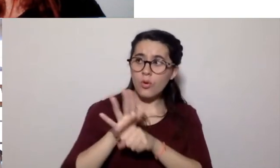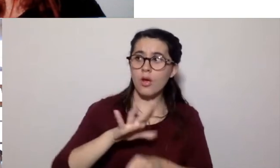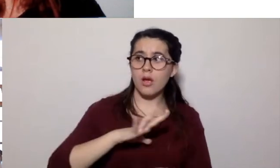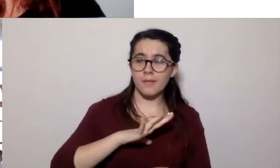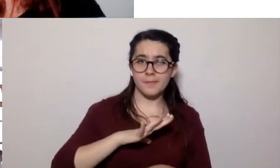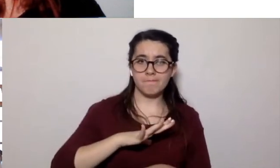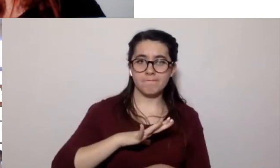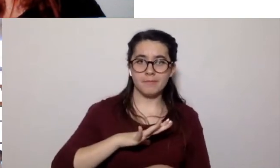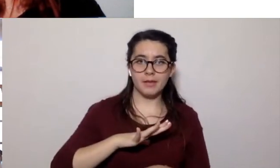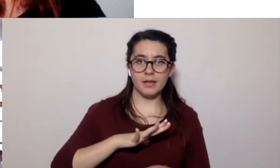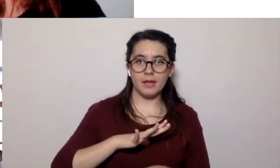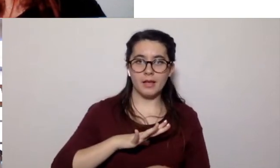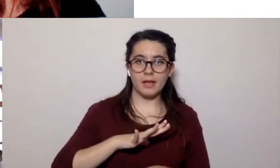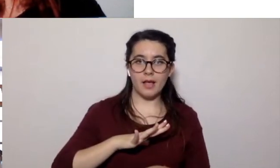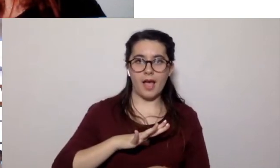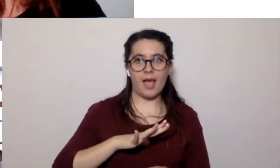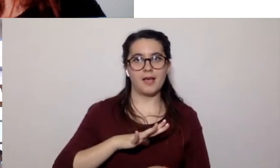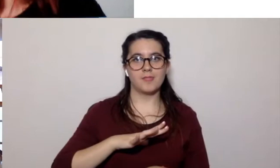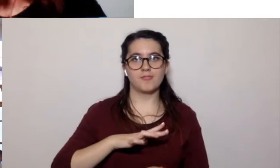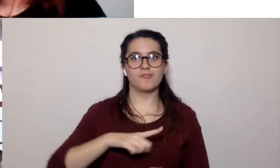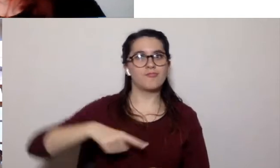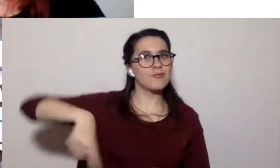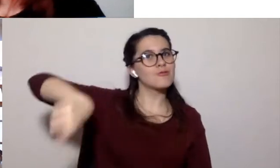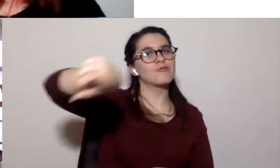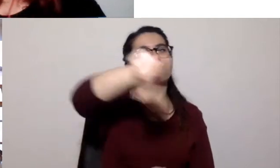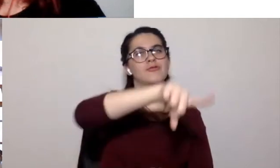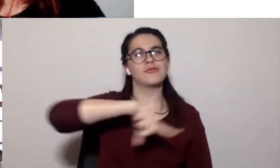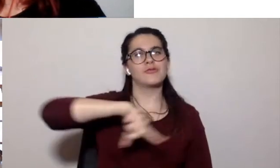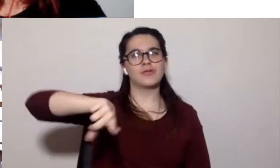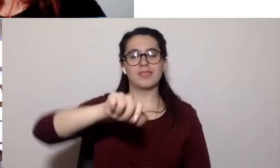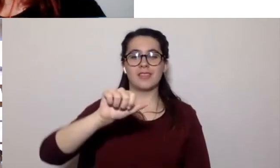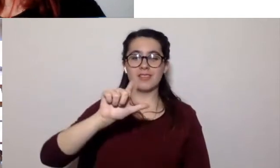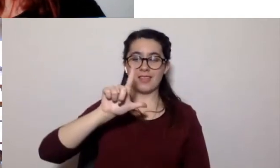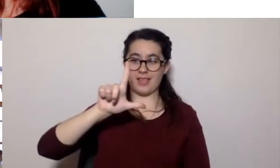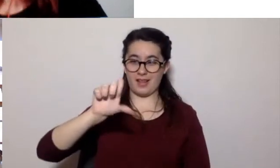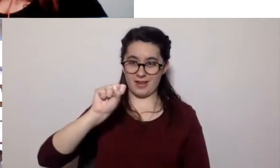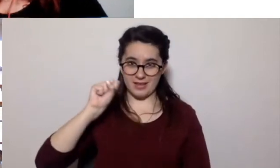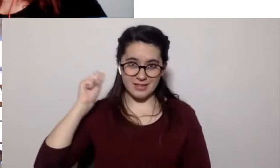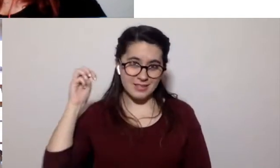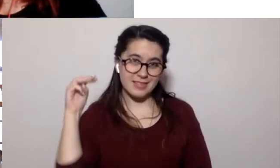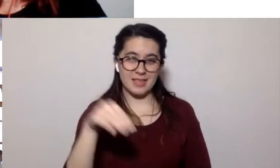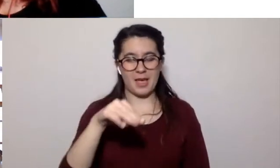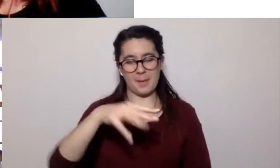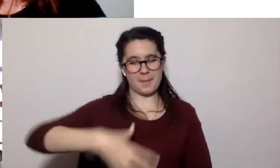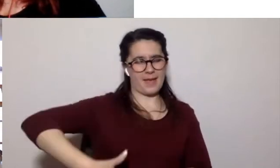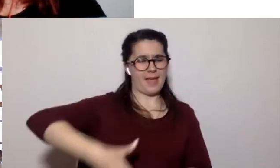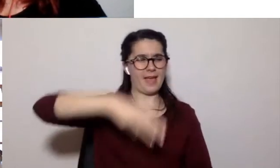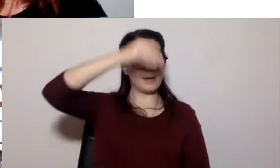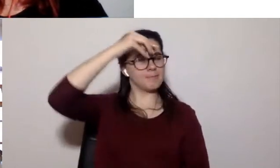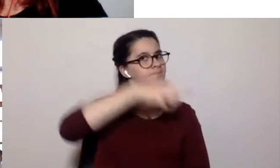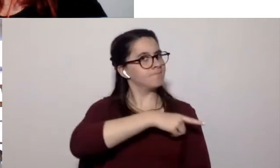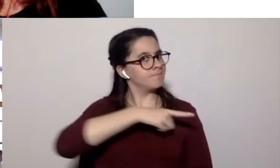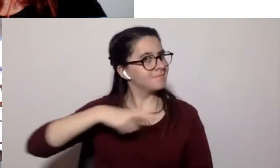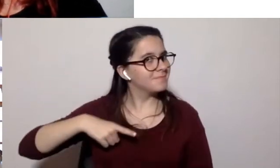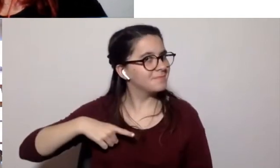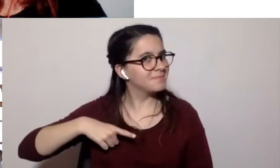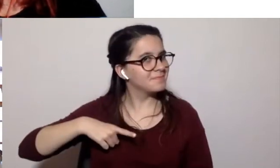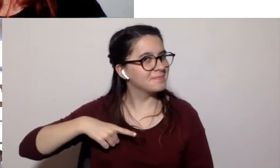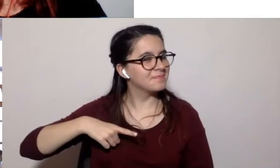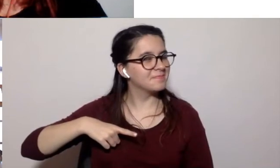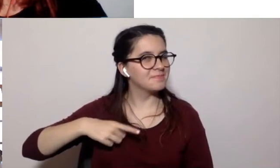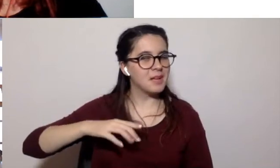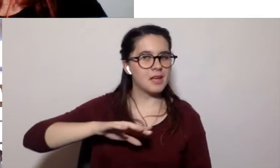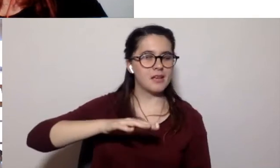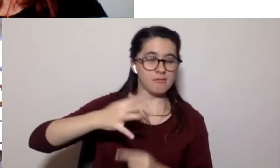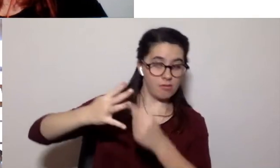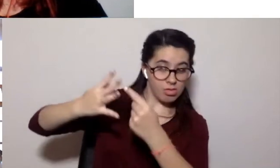metan a aprender lengua de señas. Eso sí, ¿no? Eso Eso sí sí, pueden hacer. eso Todo sí. lo demás no es tan importante,